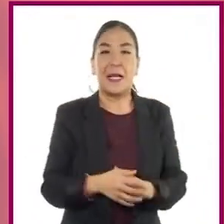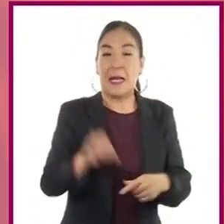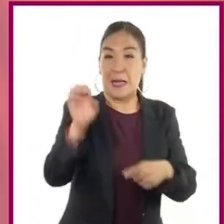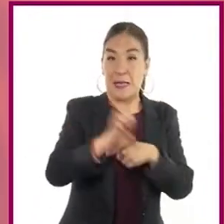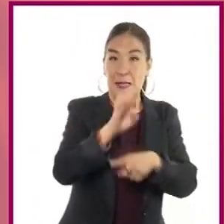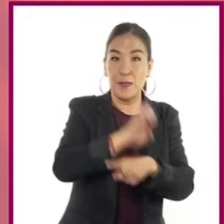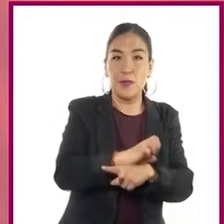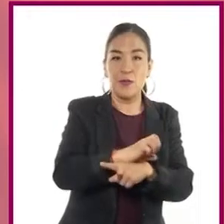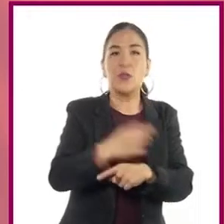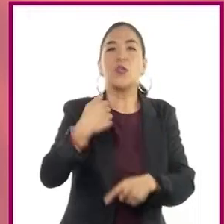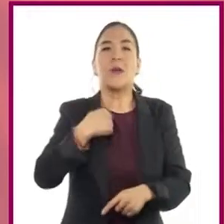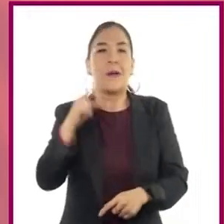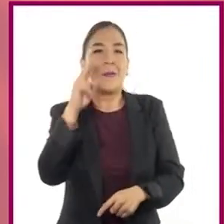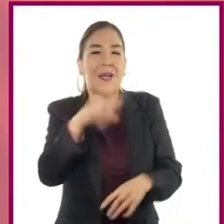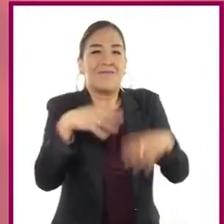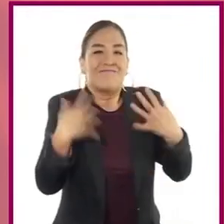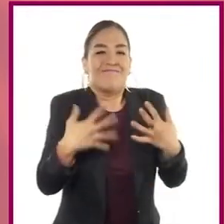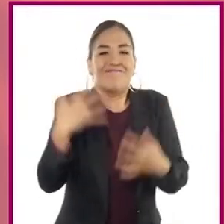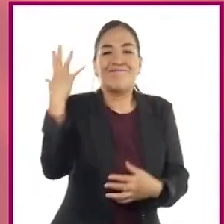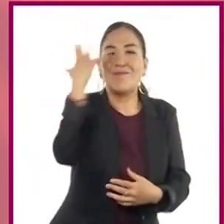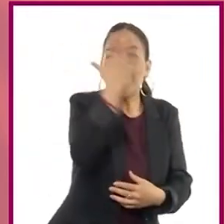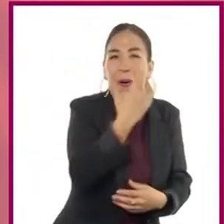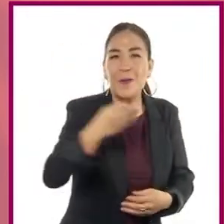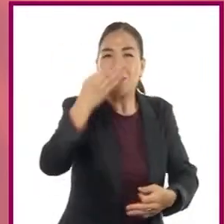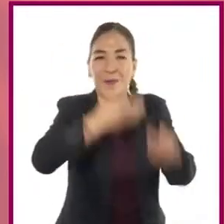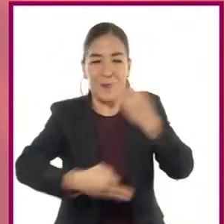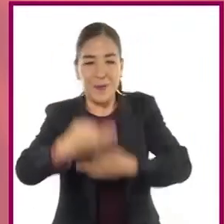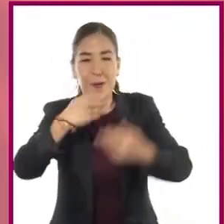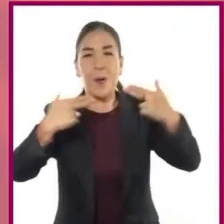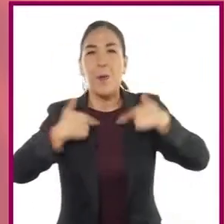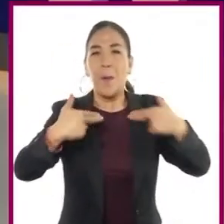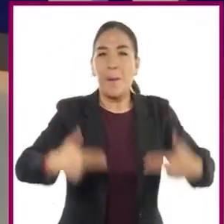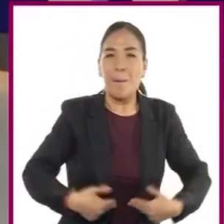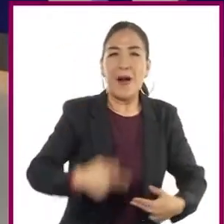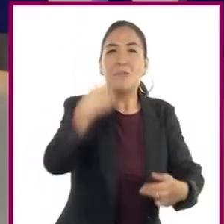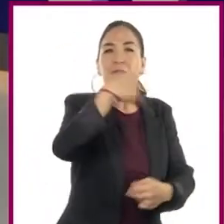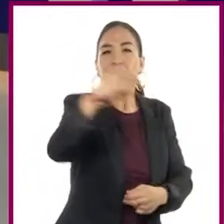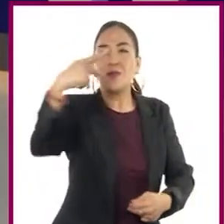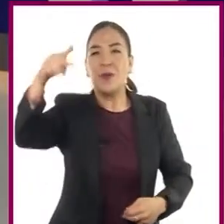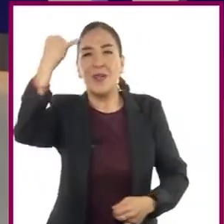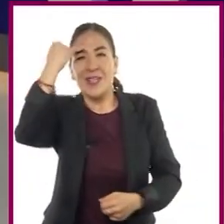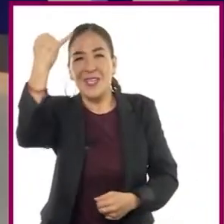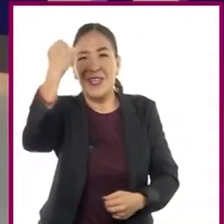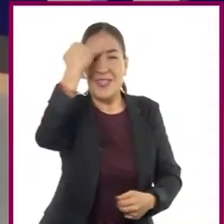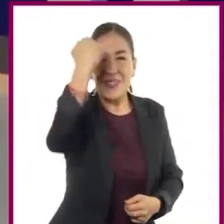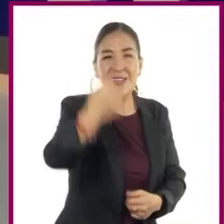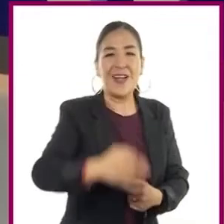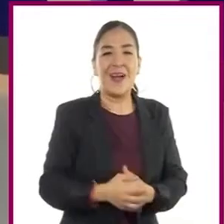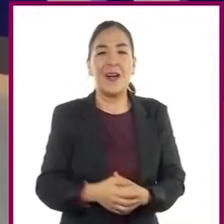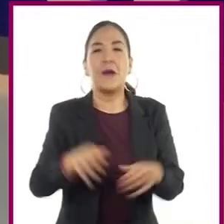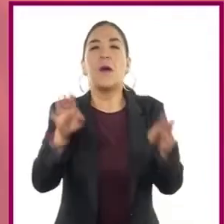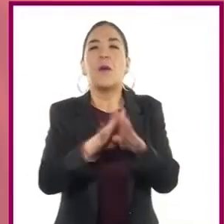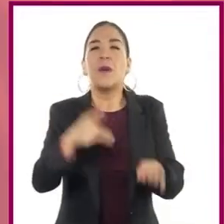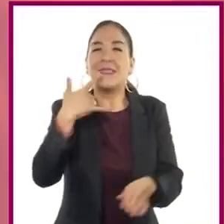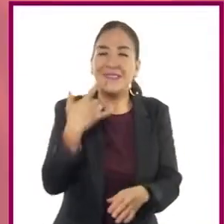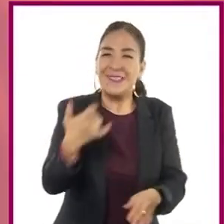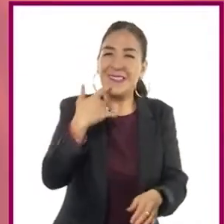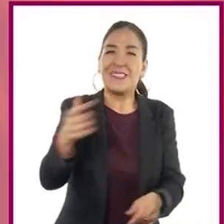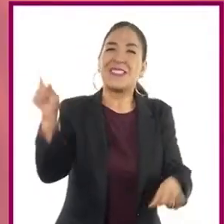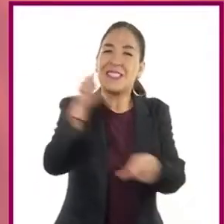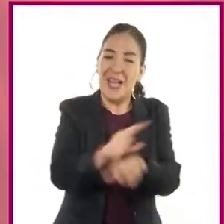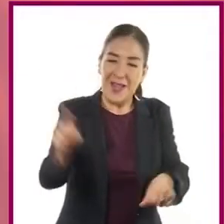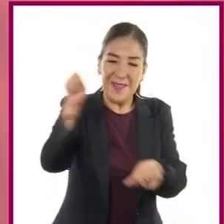Entonces, veo la grandiosidad del ser humano, también en sus ideas, en la lucha que se enfrenta día a día para salir